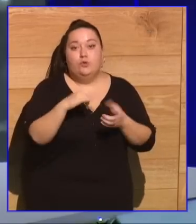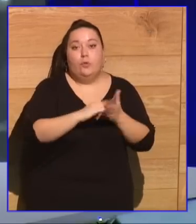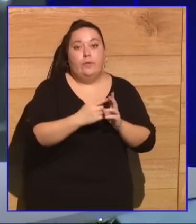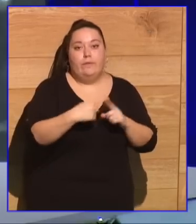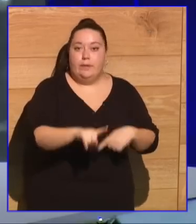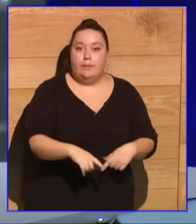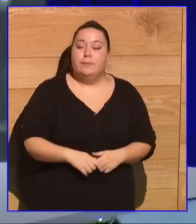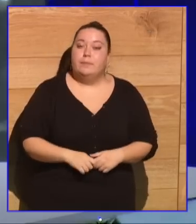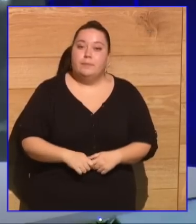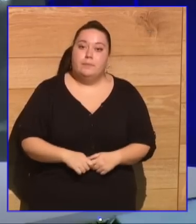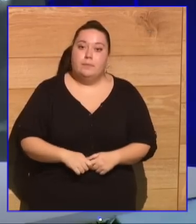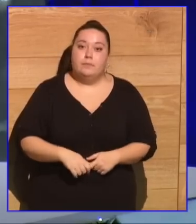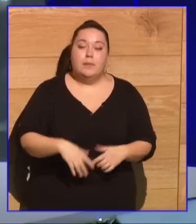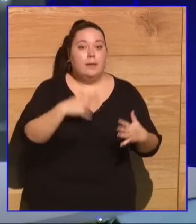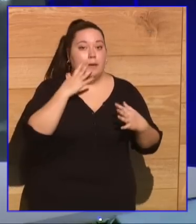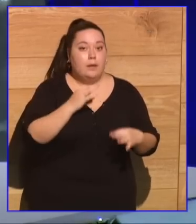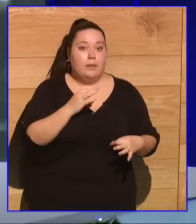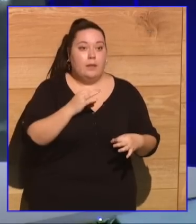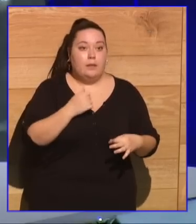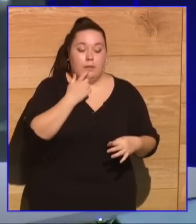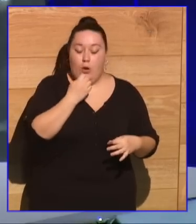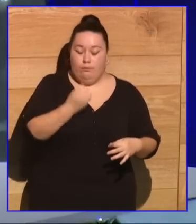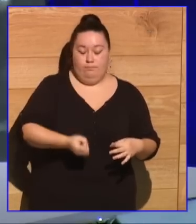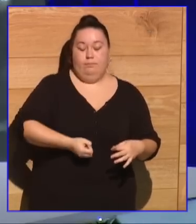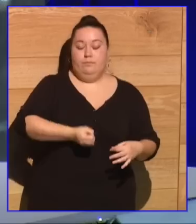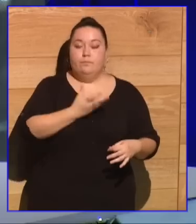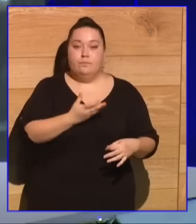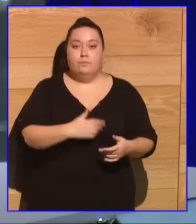fin, en realidad, por eso digo que ese impulso interno que tiene